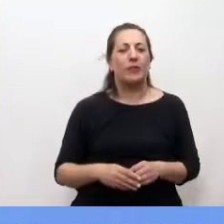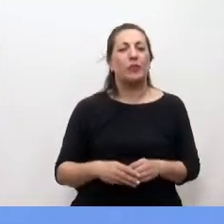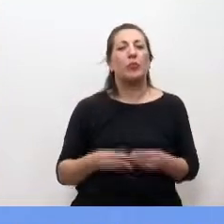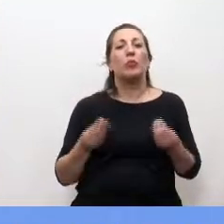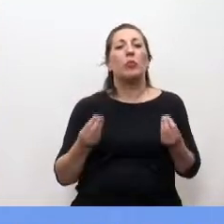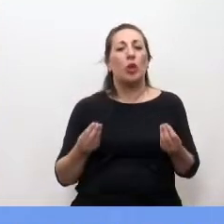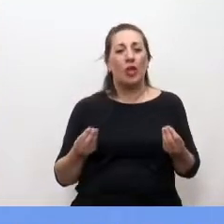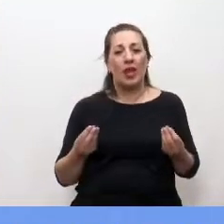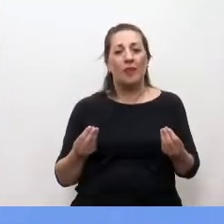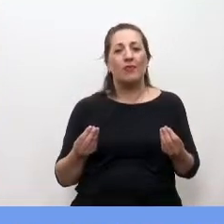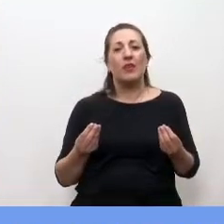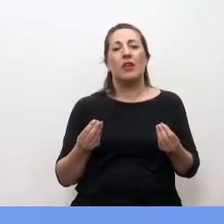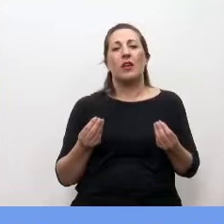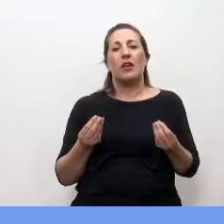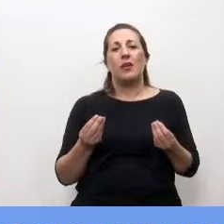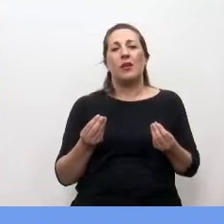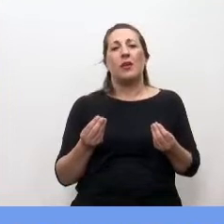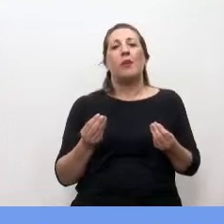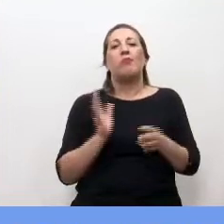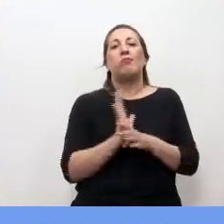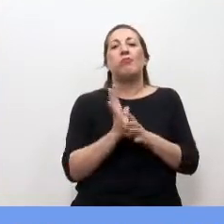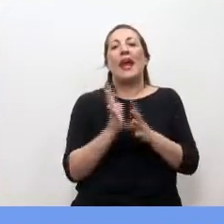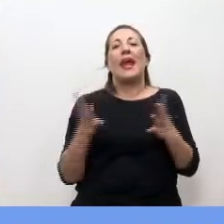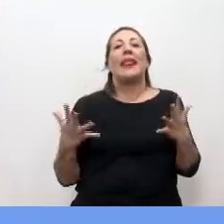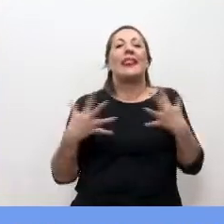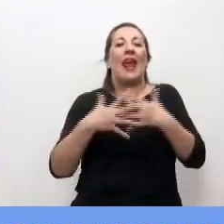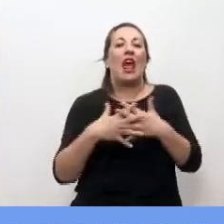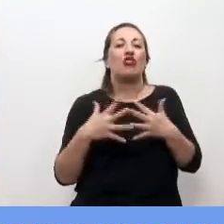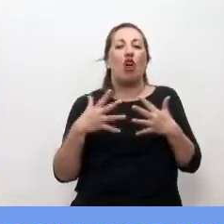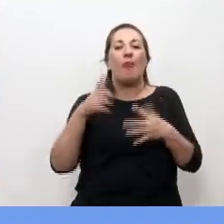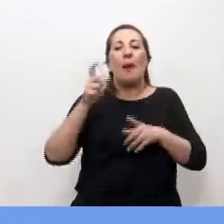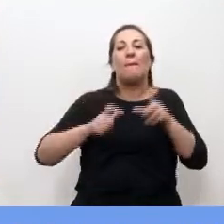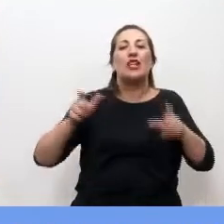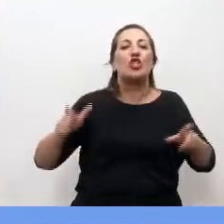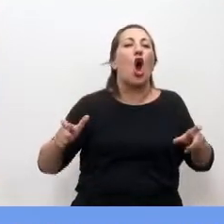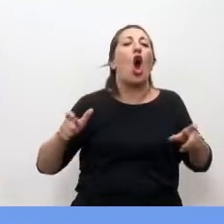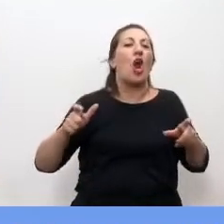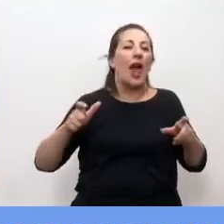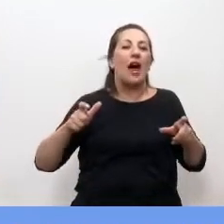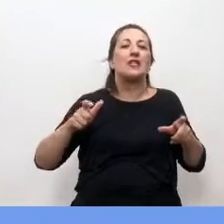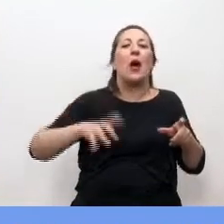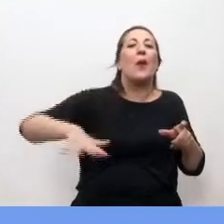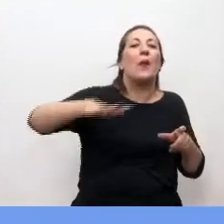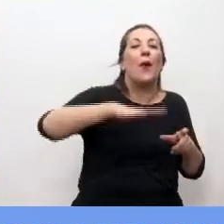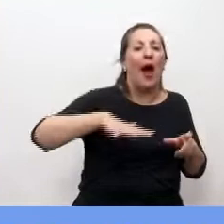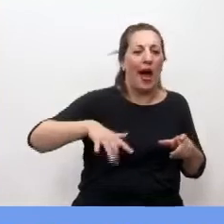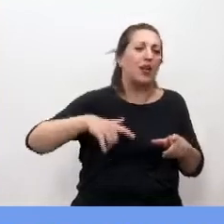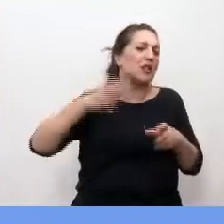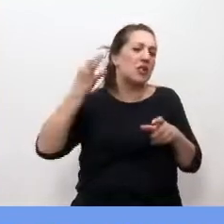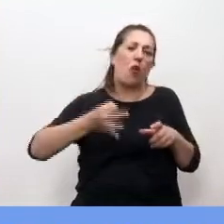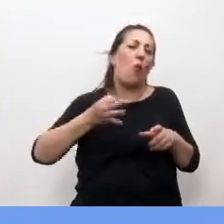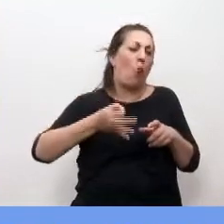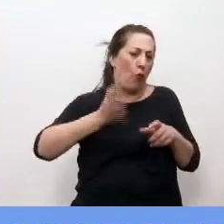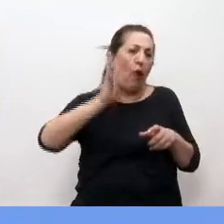la integración urbana la integración social va a llevar décadas tiene tres componentes obviamente